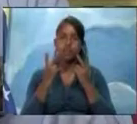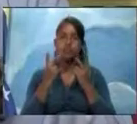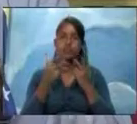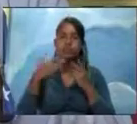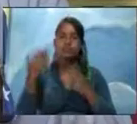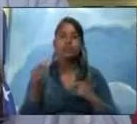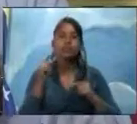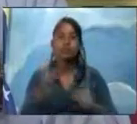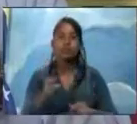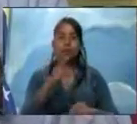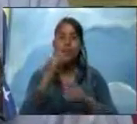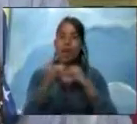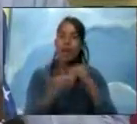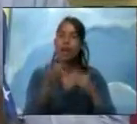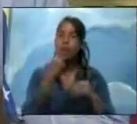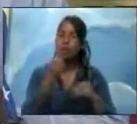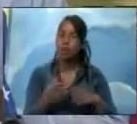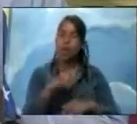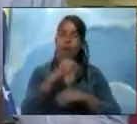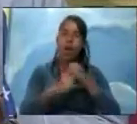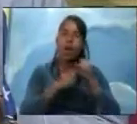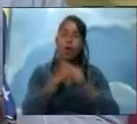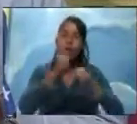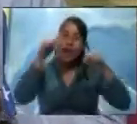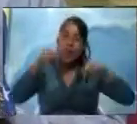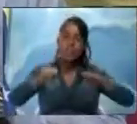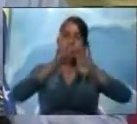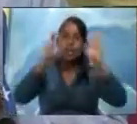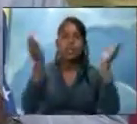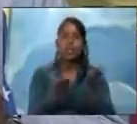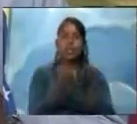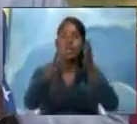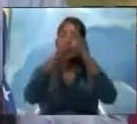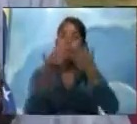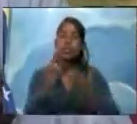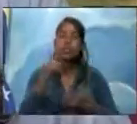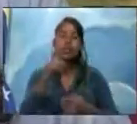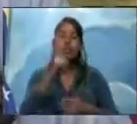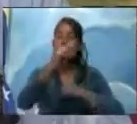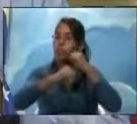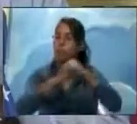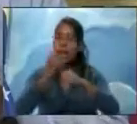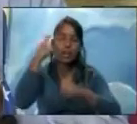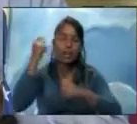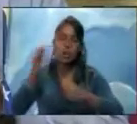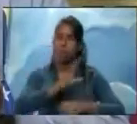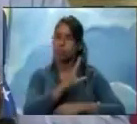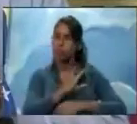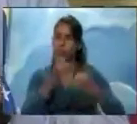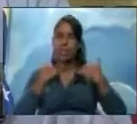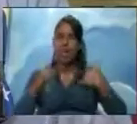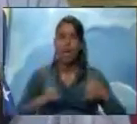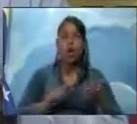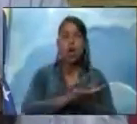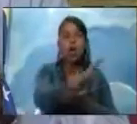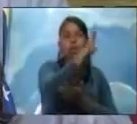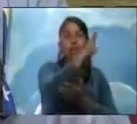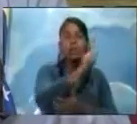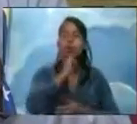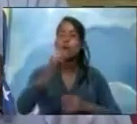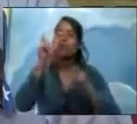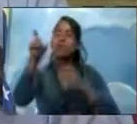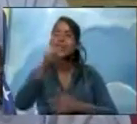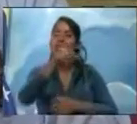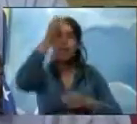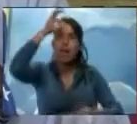y que usted haga buenas obras acá en la tierra. La Biblia dice que no es por obra para que nadie se gloríe, pero es necesario